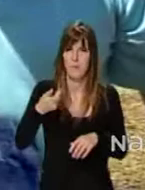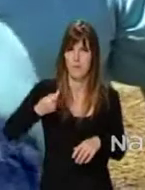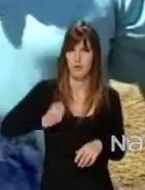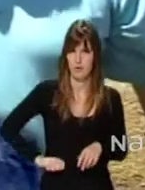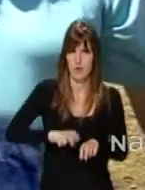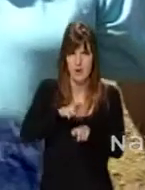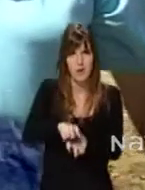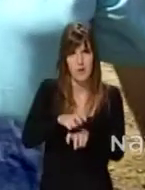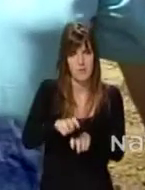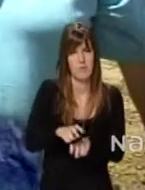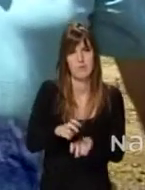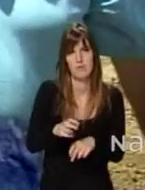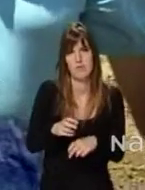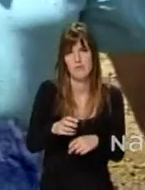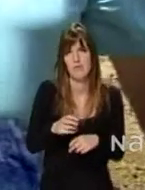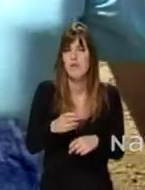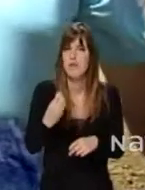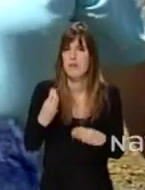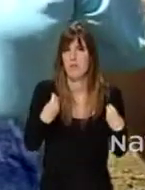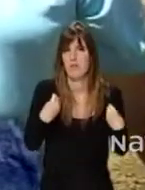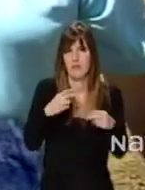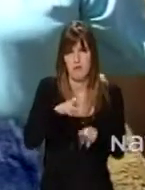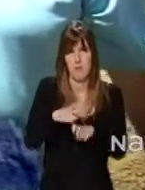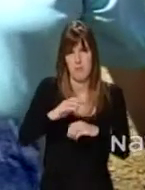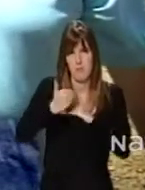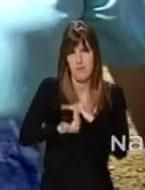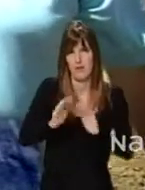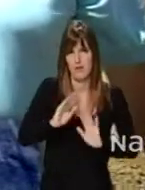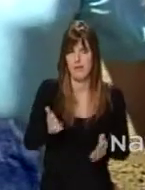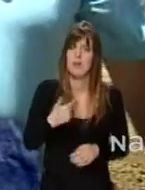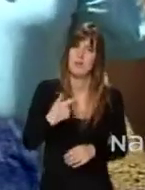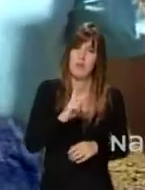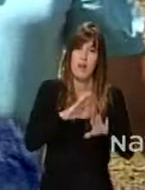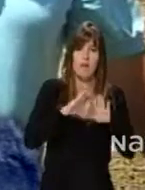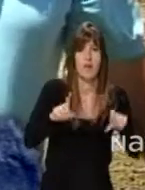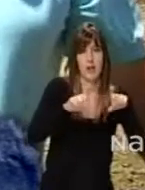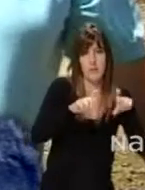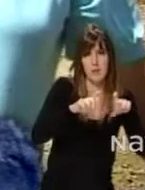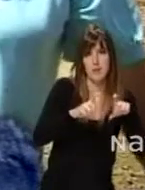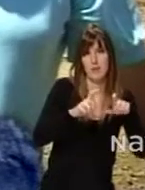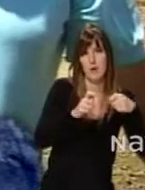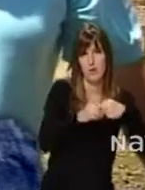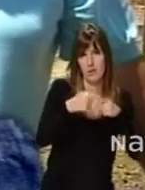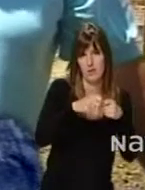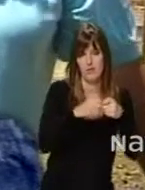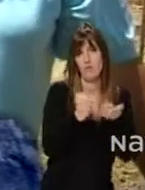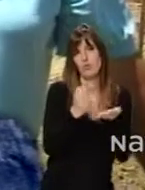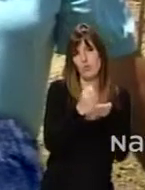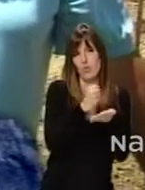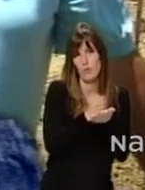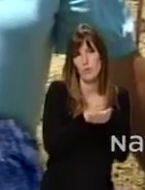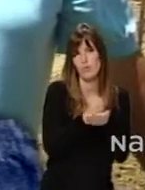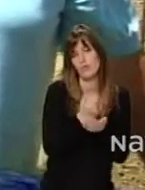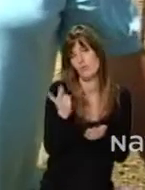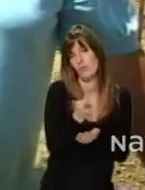O sea, haber yo vivido solo del campo. Tengo que vivir también de una empresa, de una cooperativa que era socio y bueno, pues